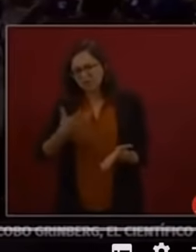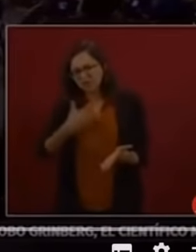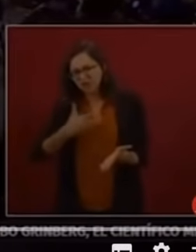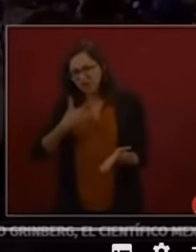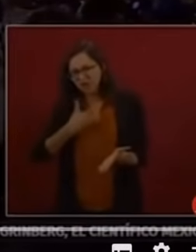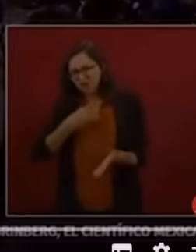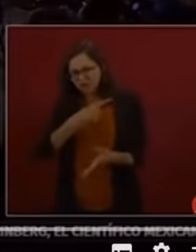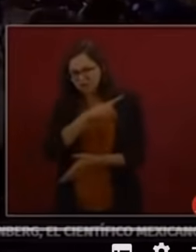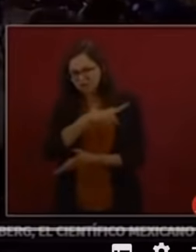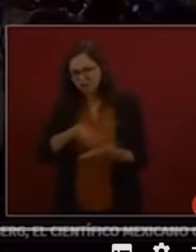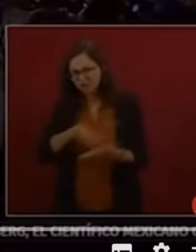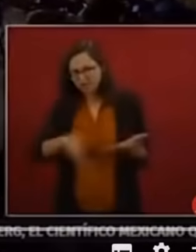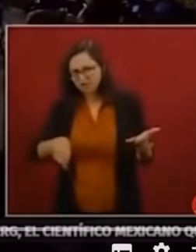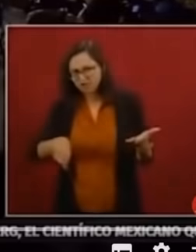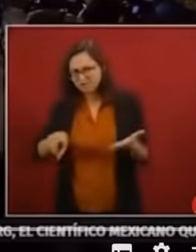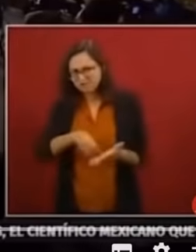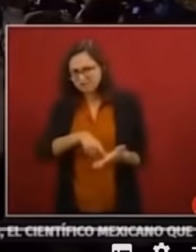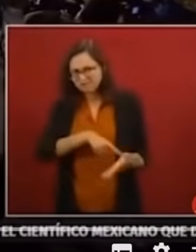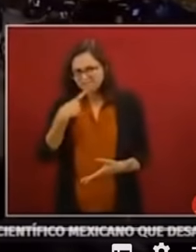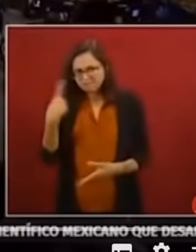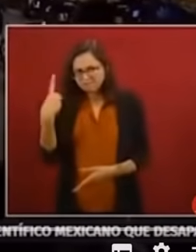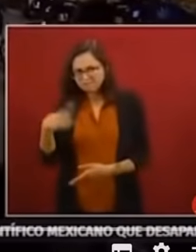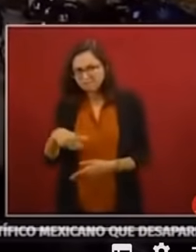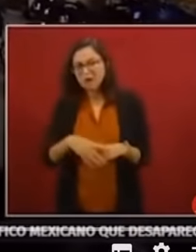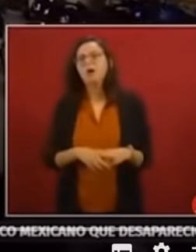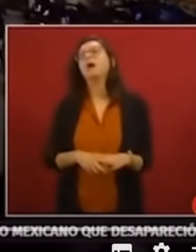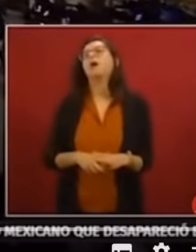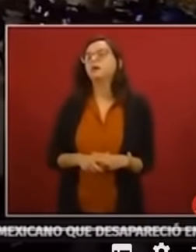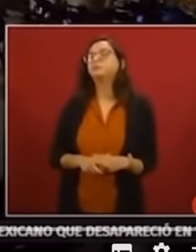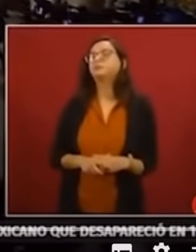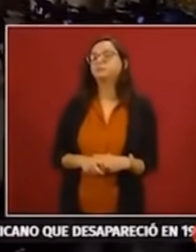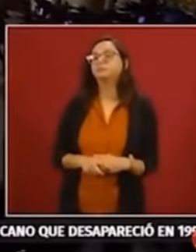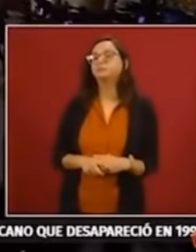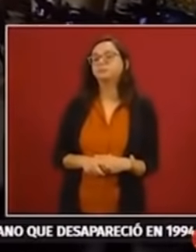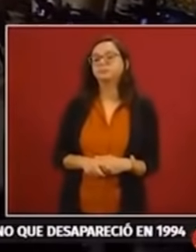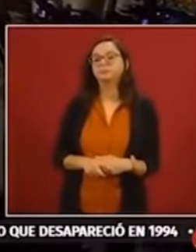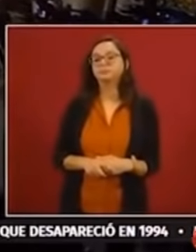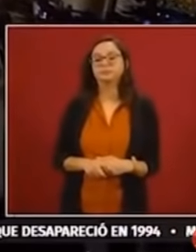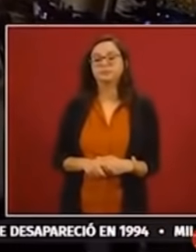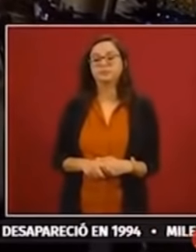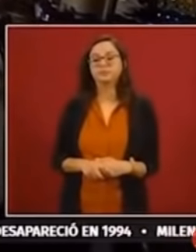estoy planteando es que este contrato